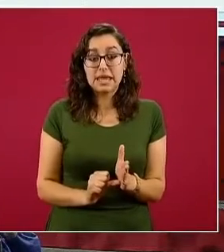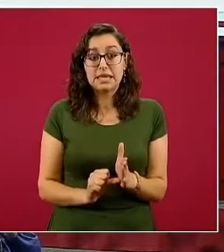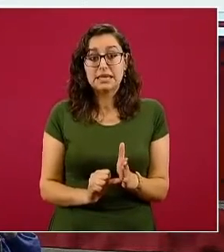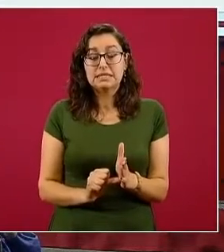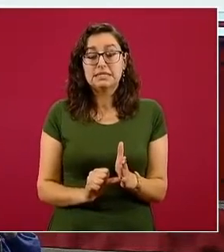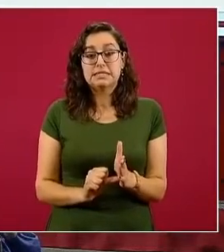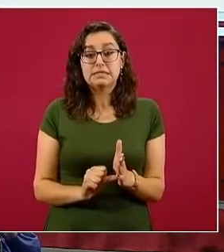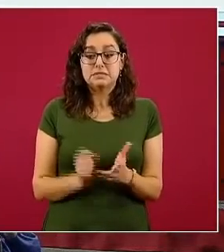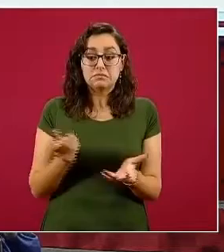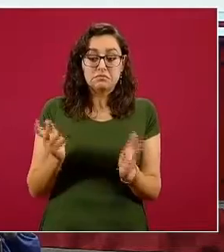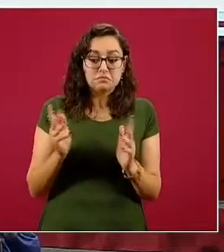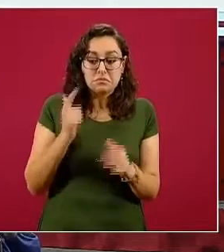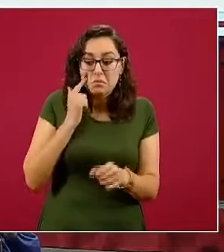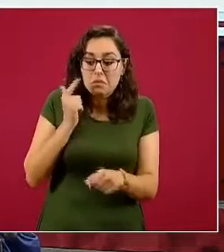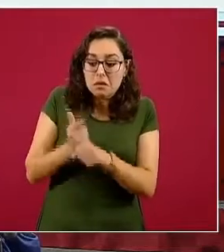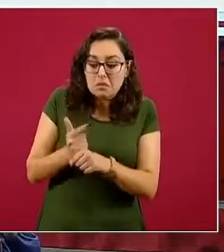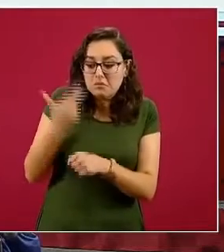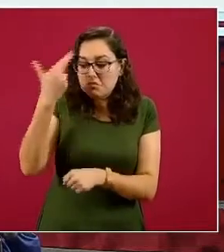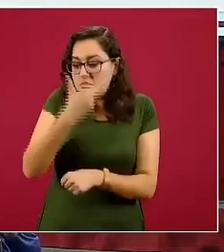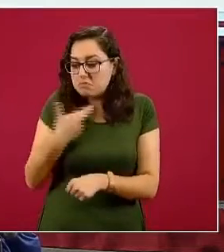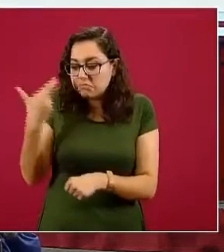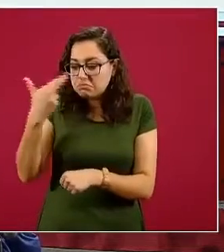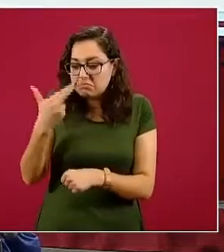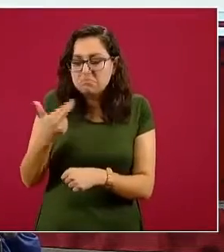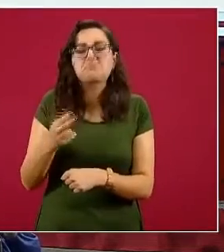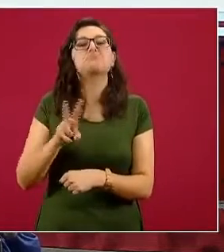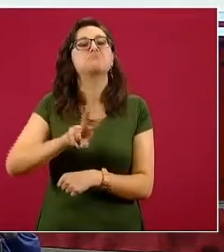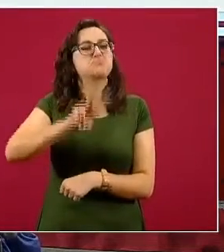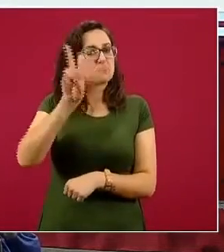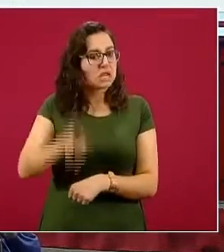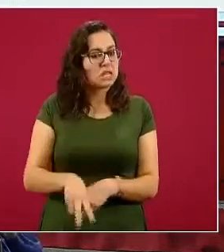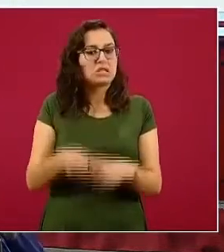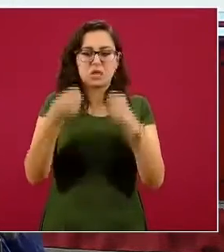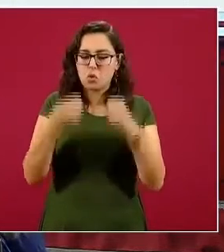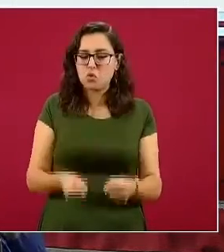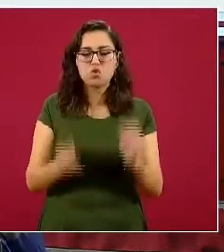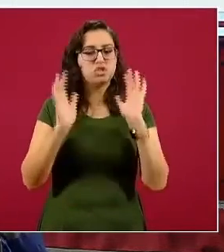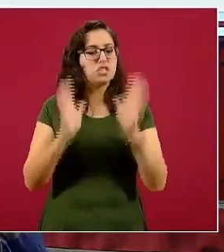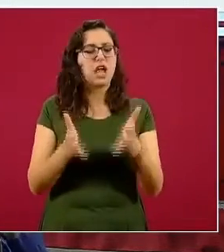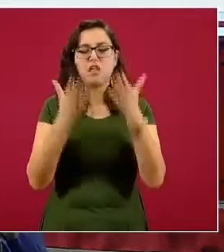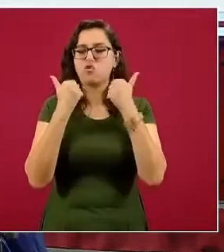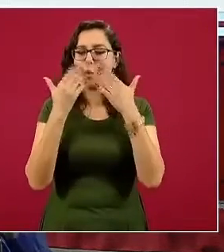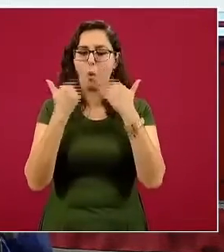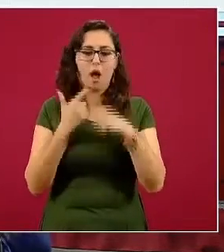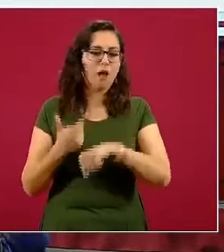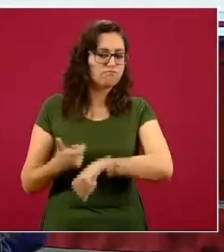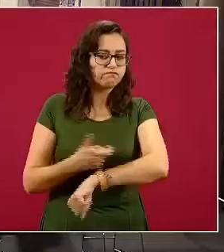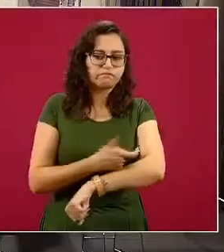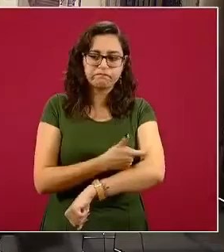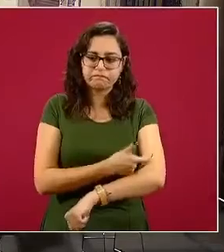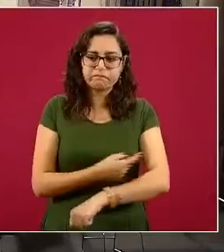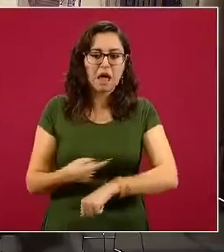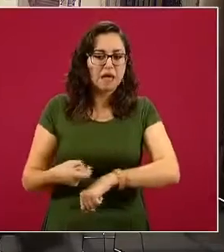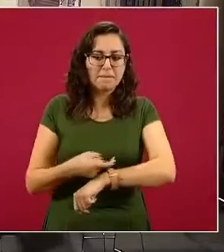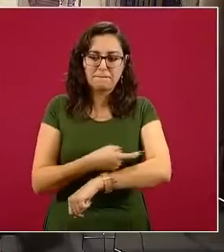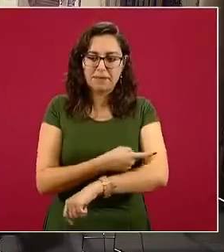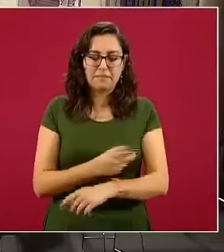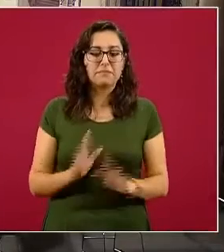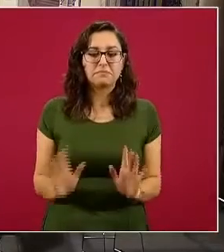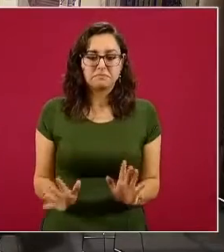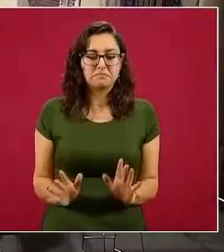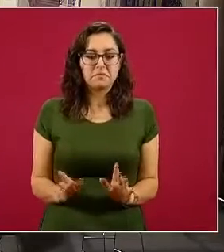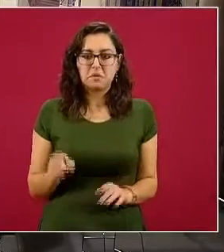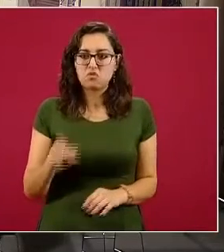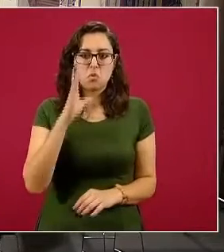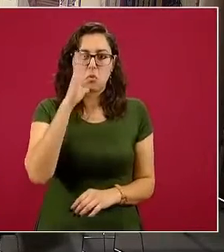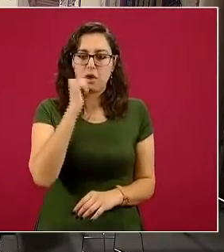Con eso nosotros vamos a dar de alta con la seguridad de que el paciente en ese momento ya es